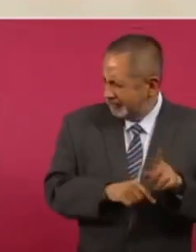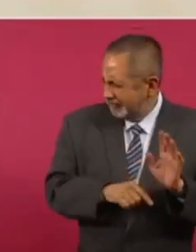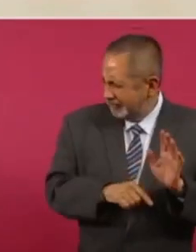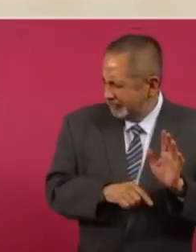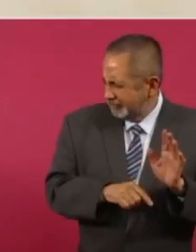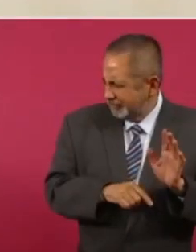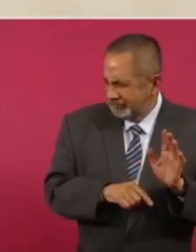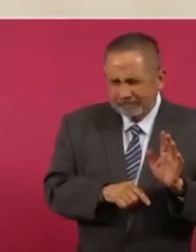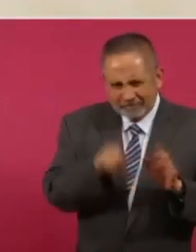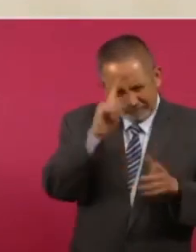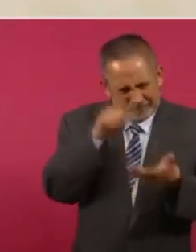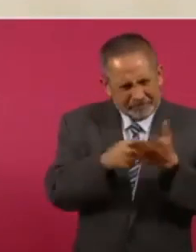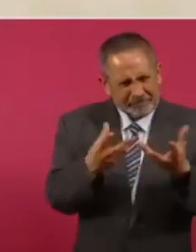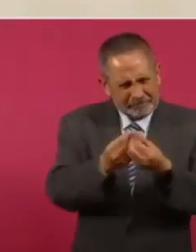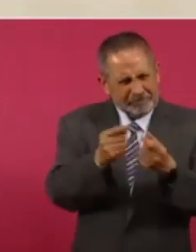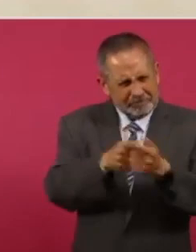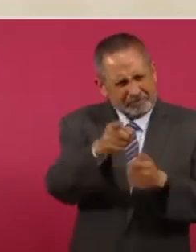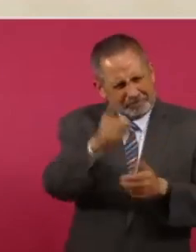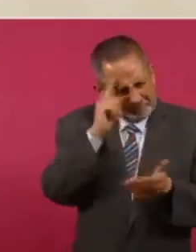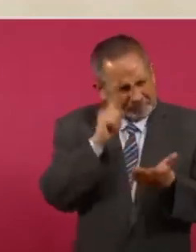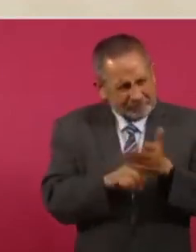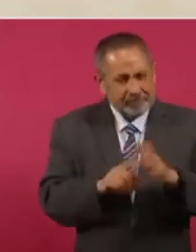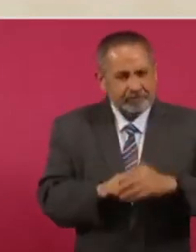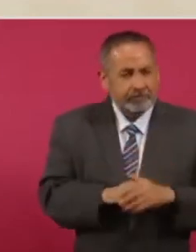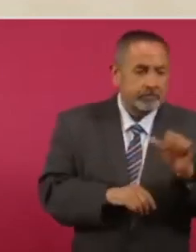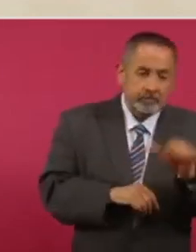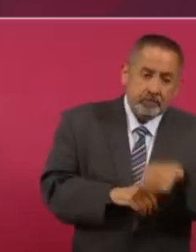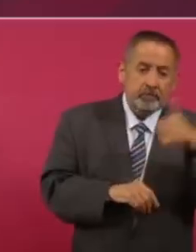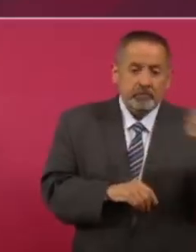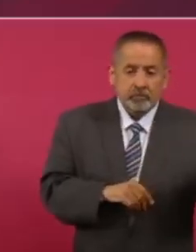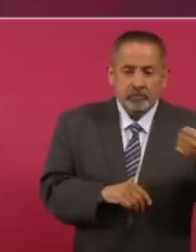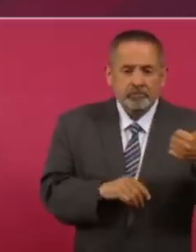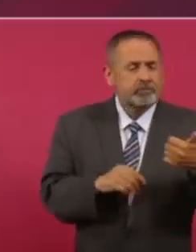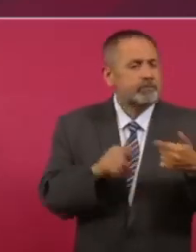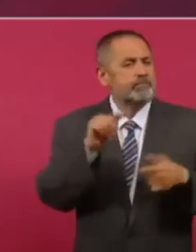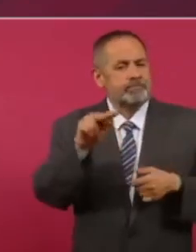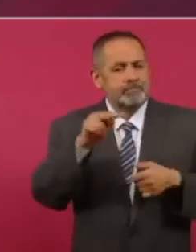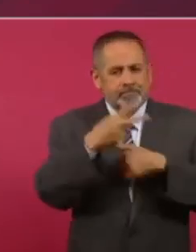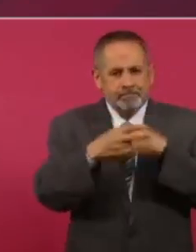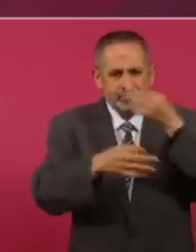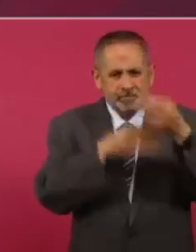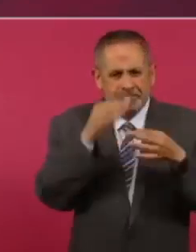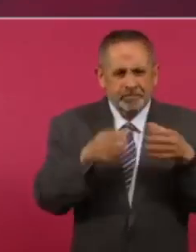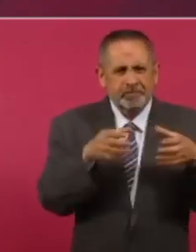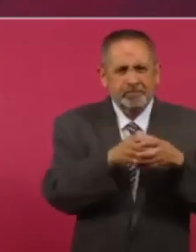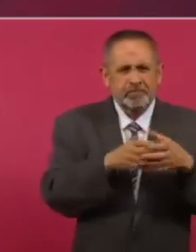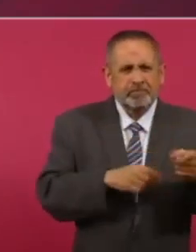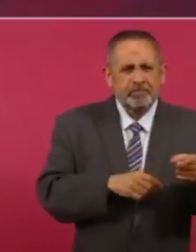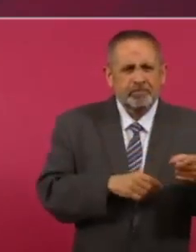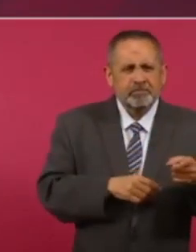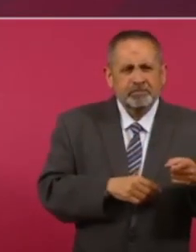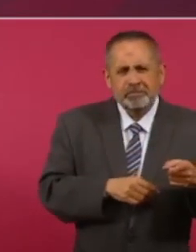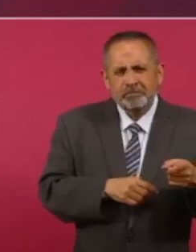para tratar pues de consumir más tiempo, y que pues él tiene la certeza de que sí,